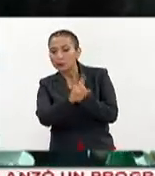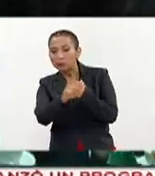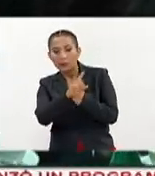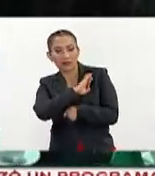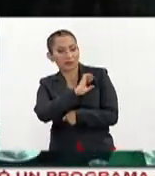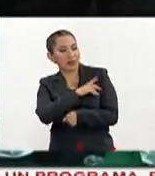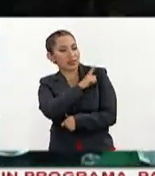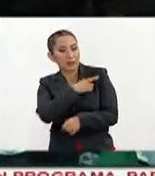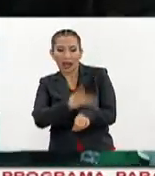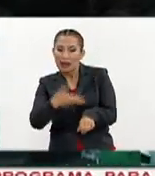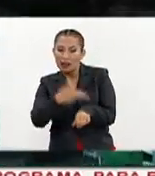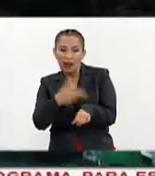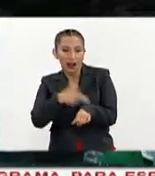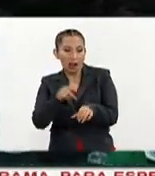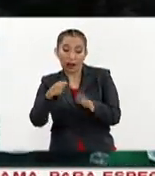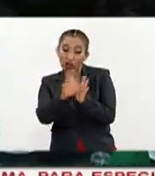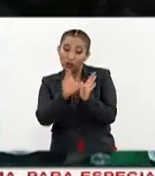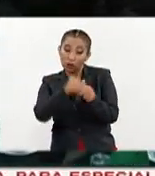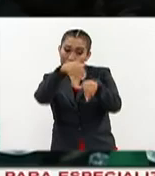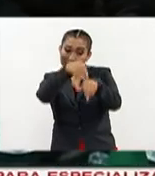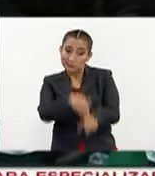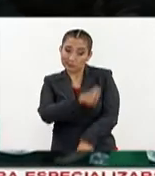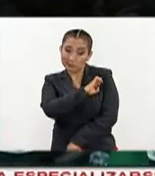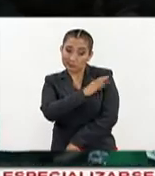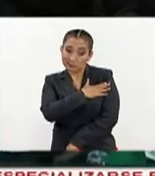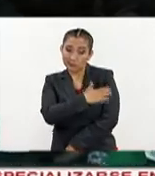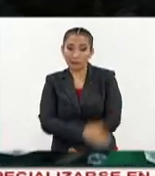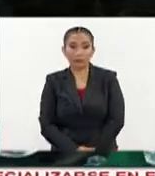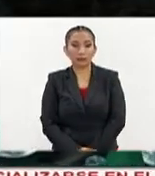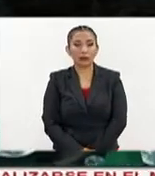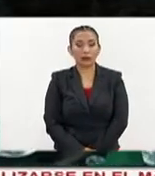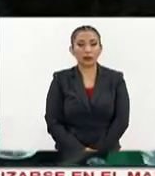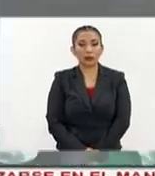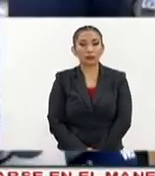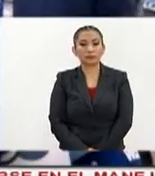debe resolverse con base en la Constitución de España.